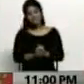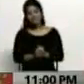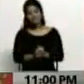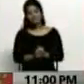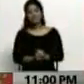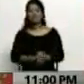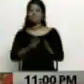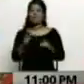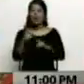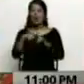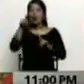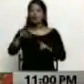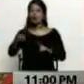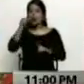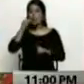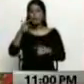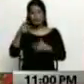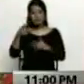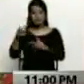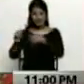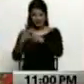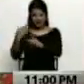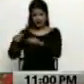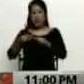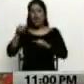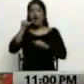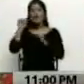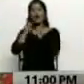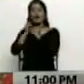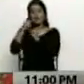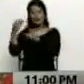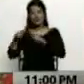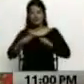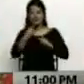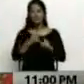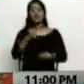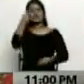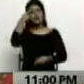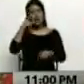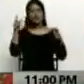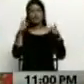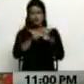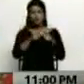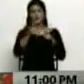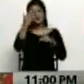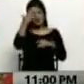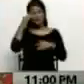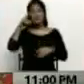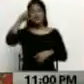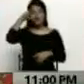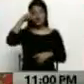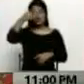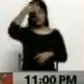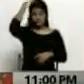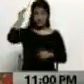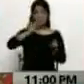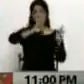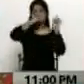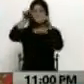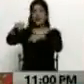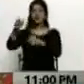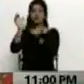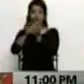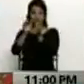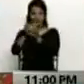no el patriota nos informa ya el partido de primera justicia lo sabe nido de Paloma visitará La Isla el jueves